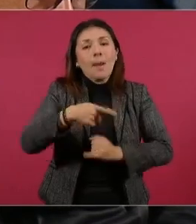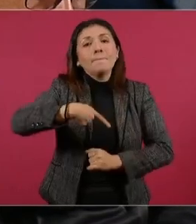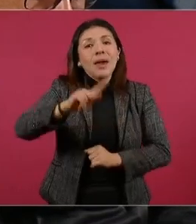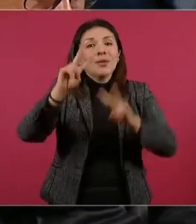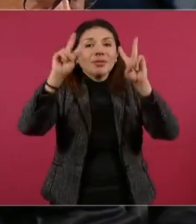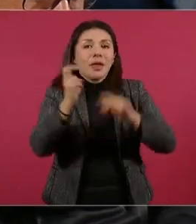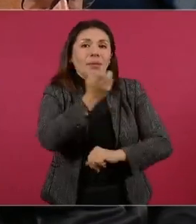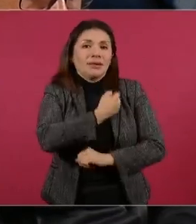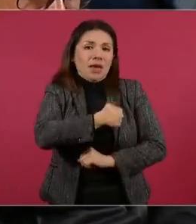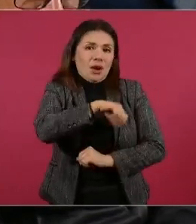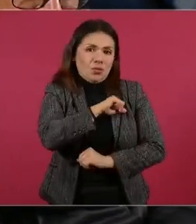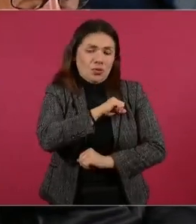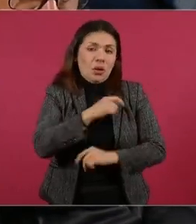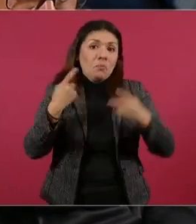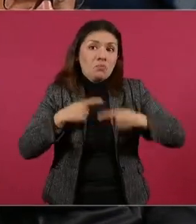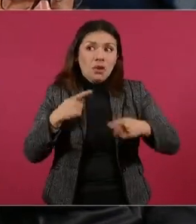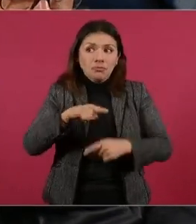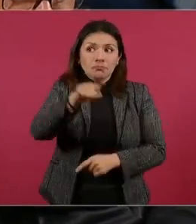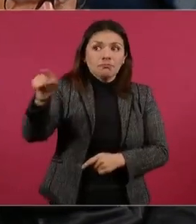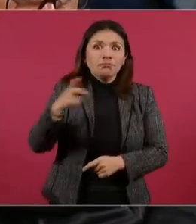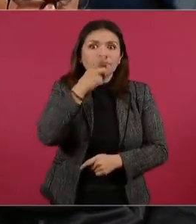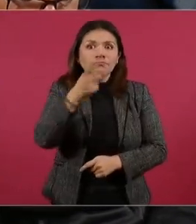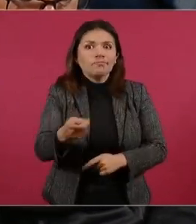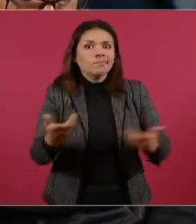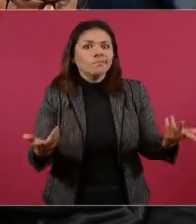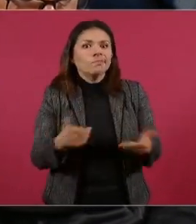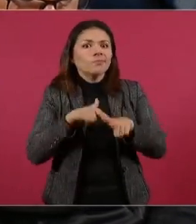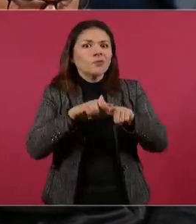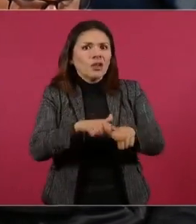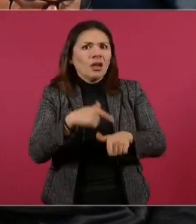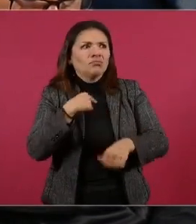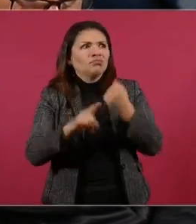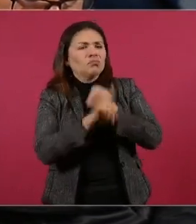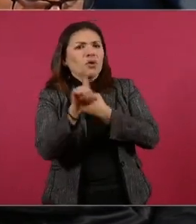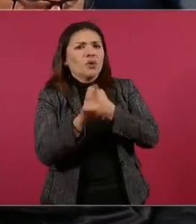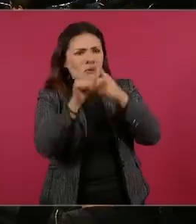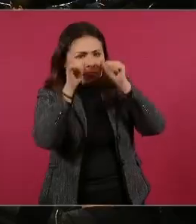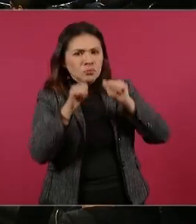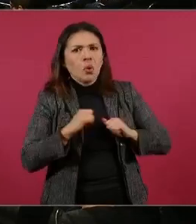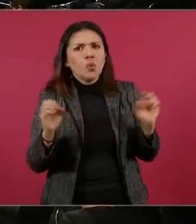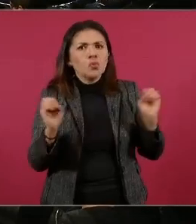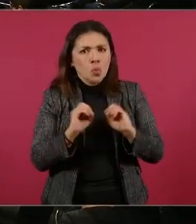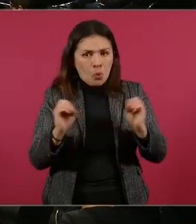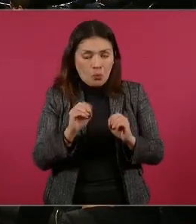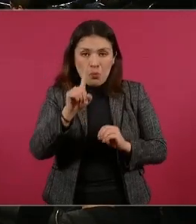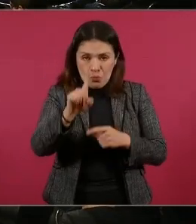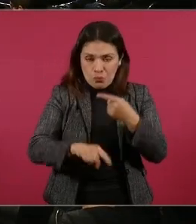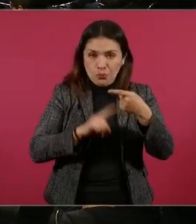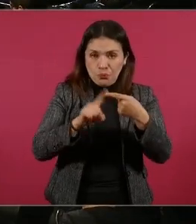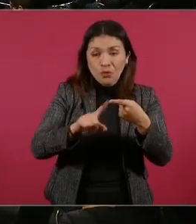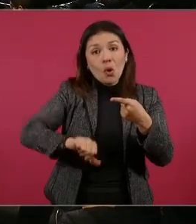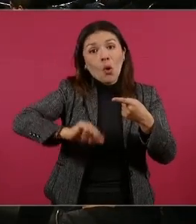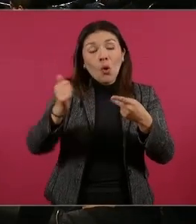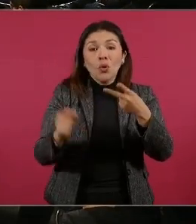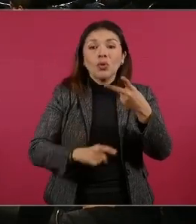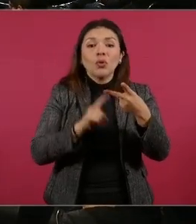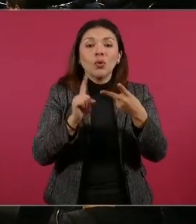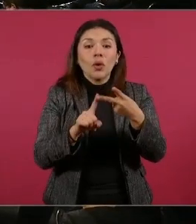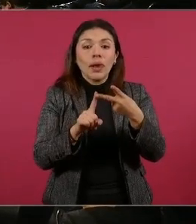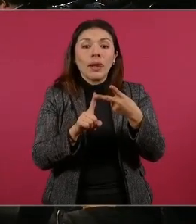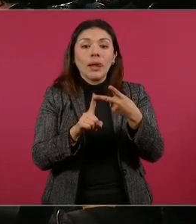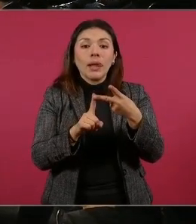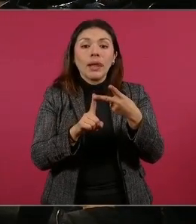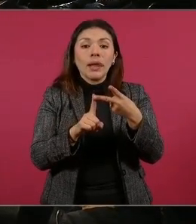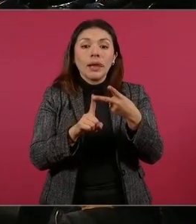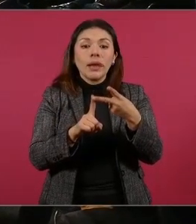cuestión de salud que la gente dice que sigue afectada y no se ha atendido eso ese es uno el otro asunto que